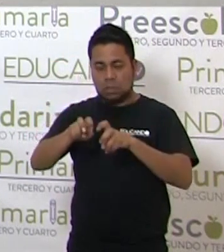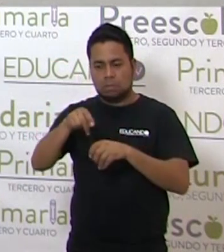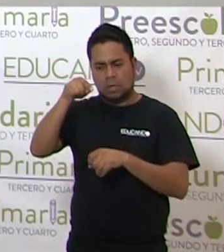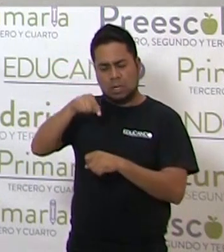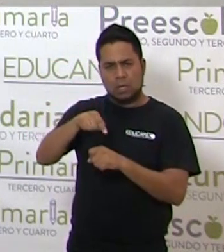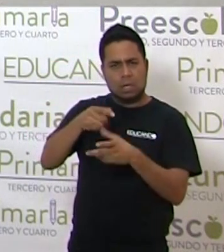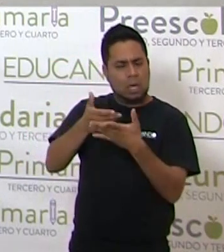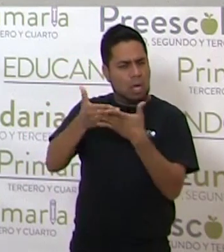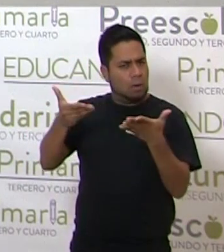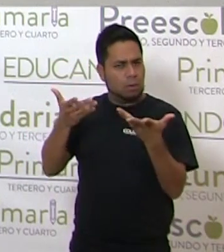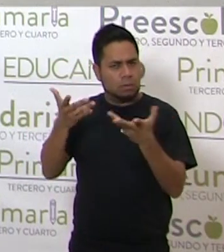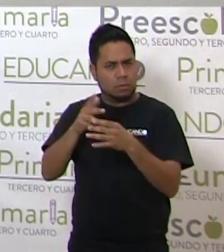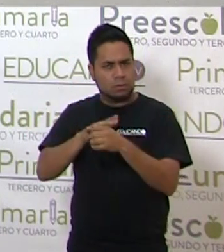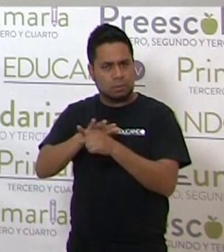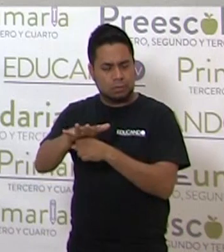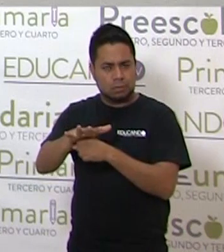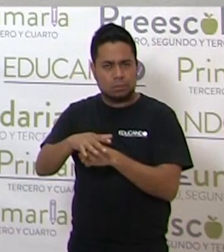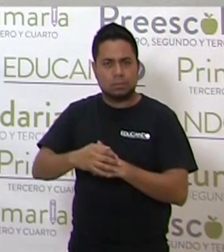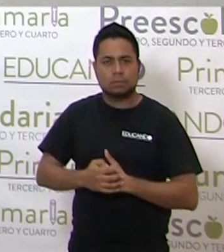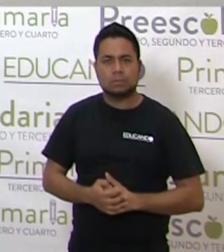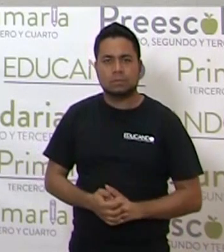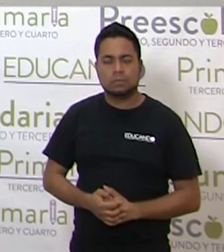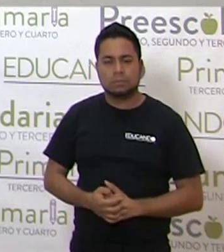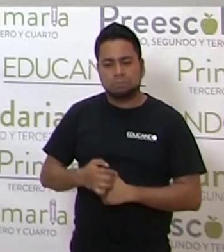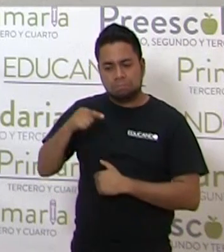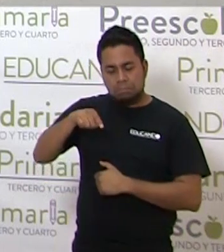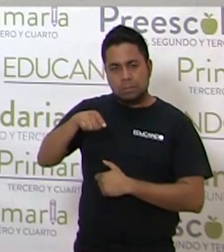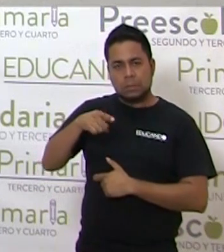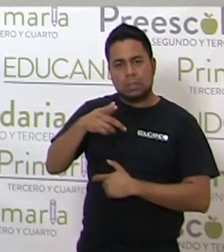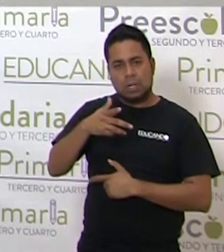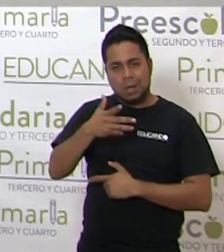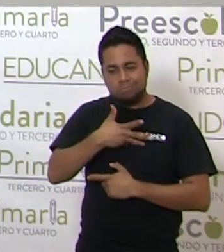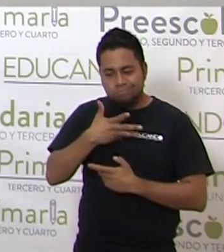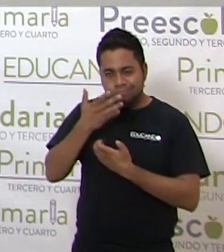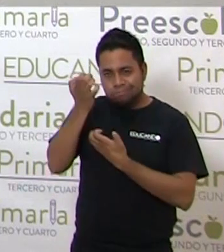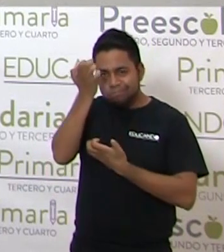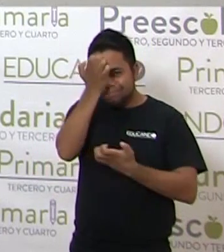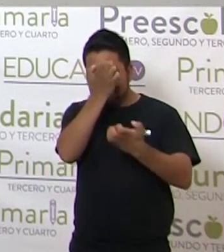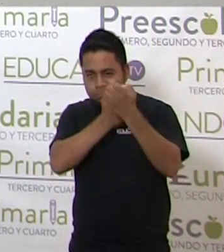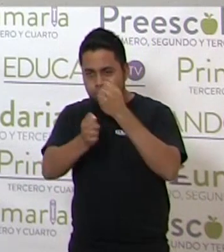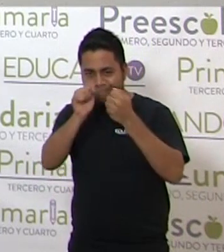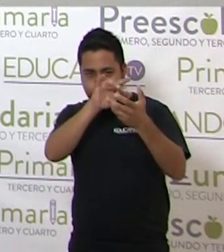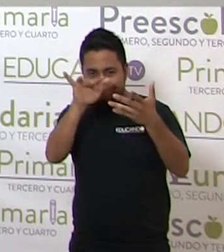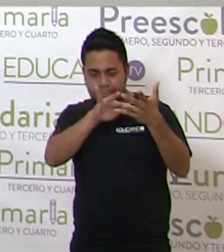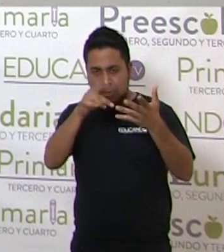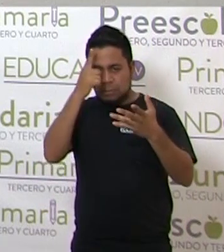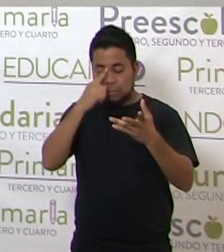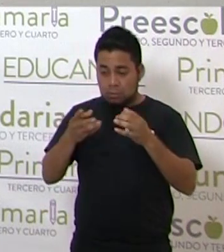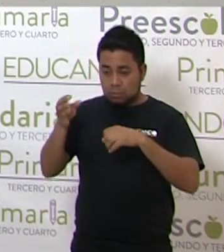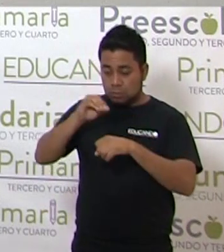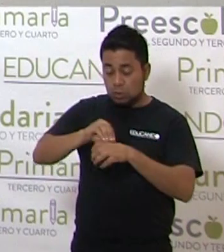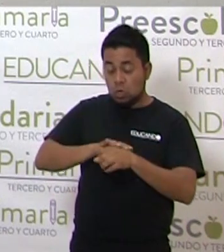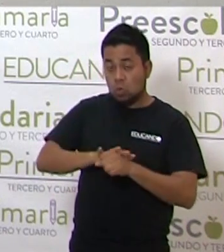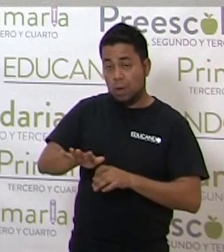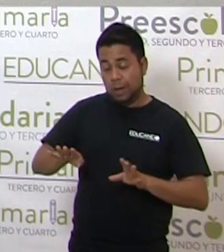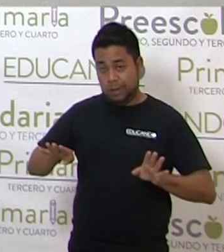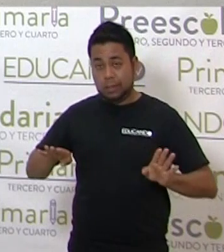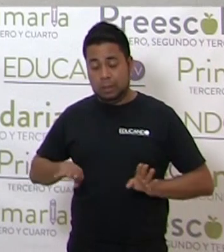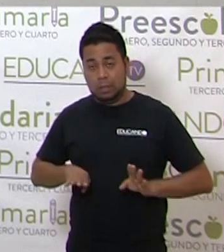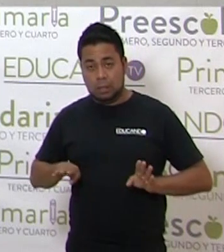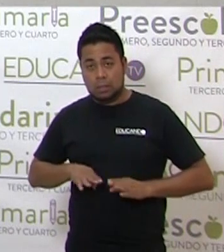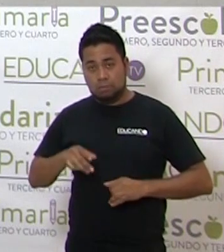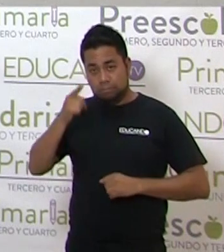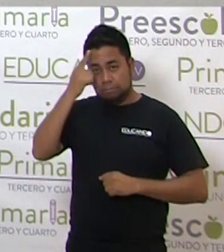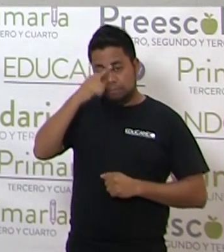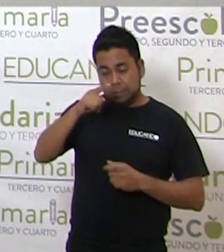hacer ahora? Vamos a analizar este texto para deducir las características de